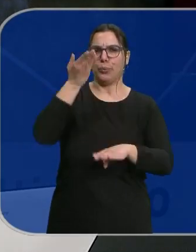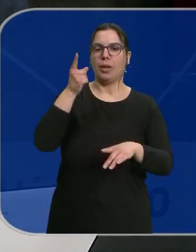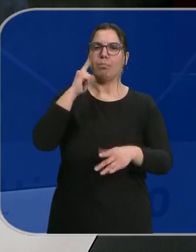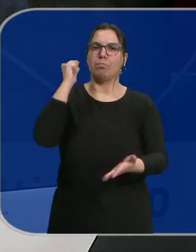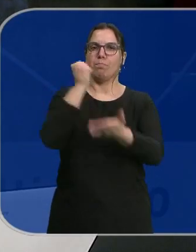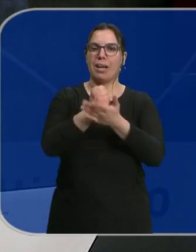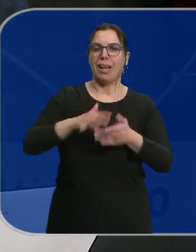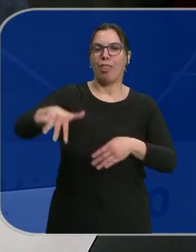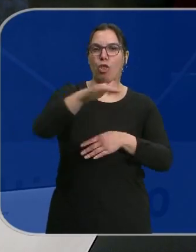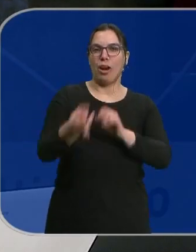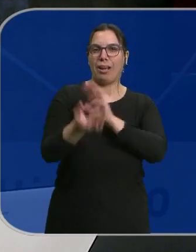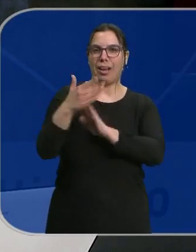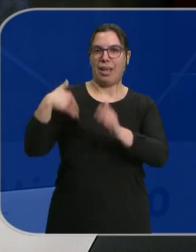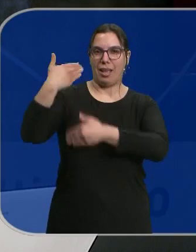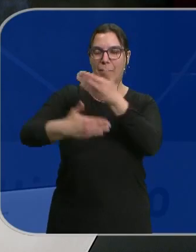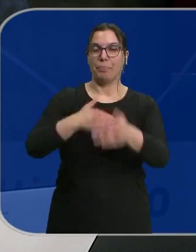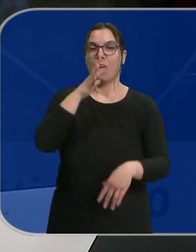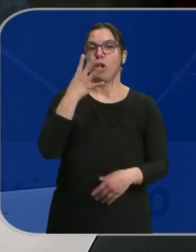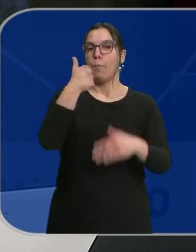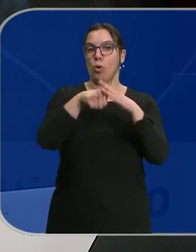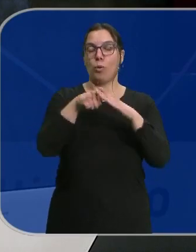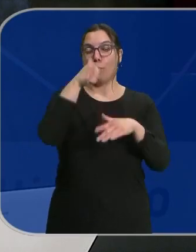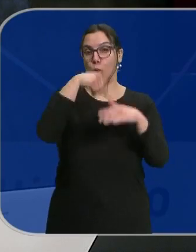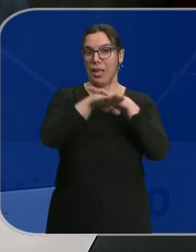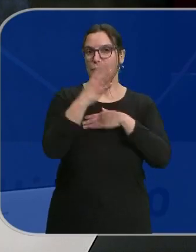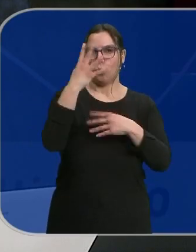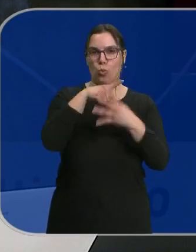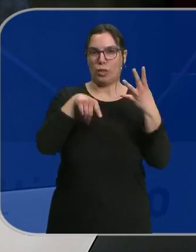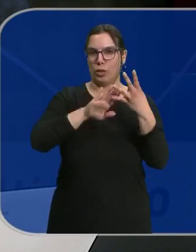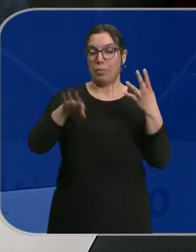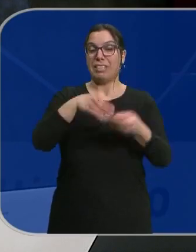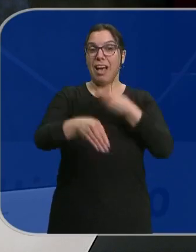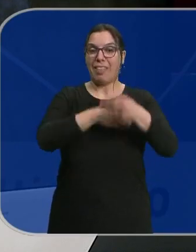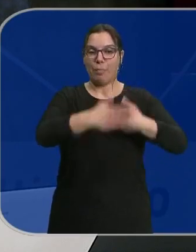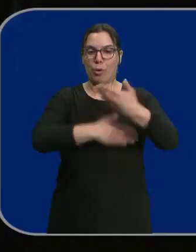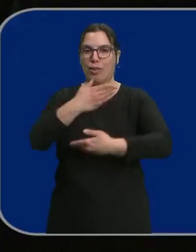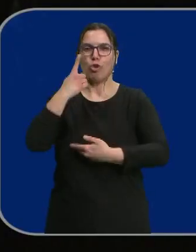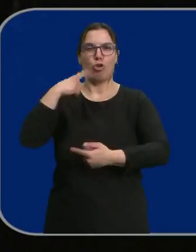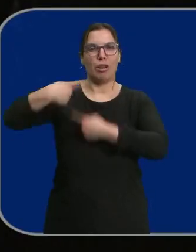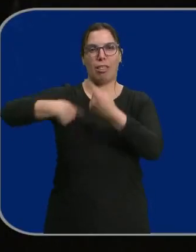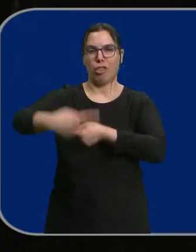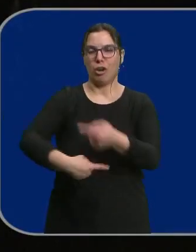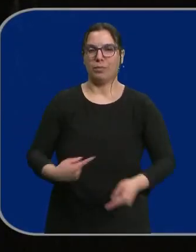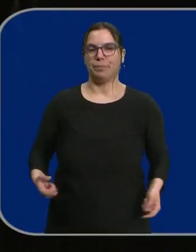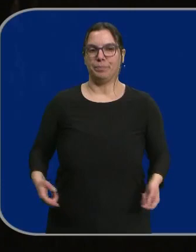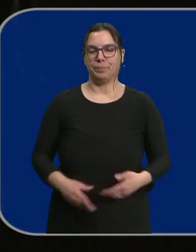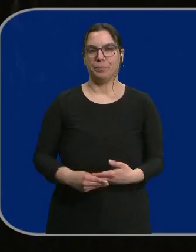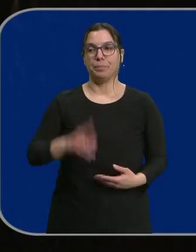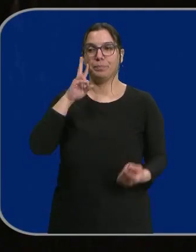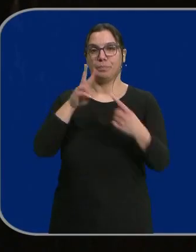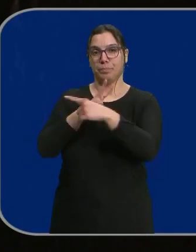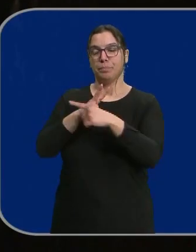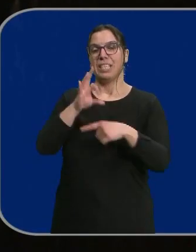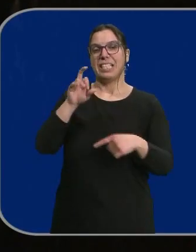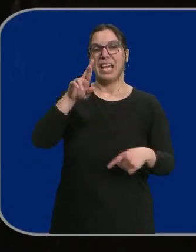de esta zona vitivinícola. Hoy solo los producen 4 bodegas y lo hacen de forma tradicional. En esta